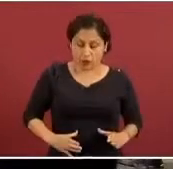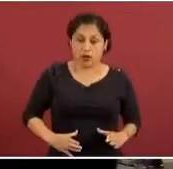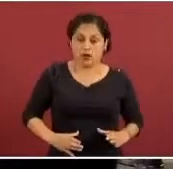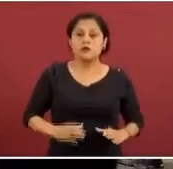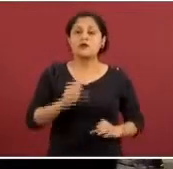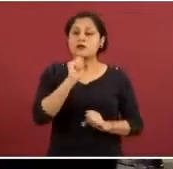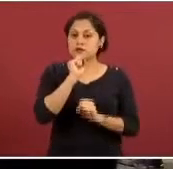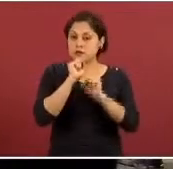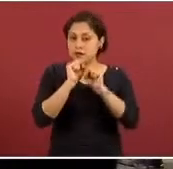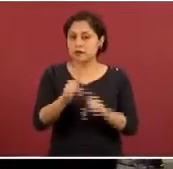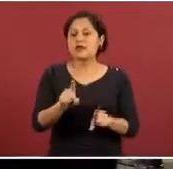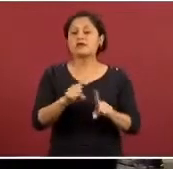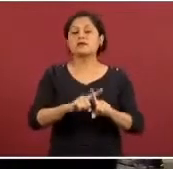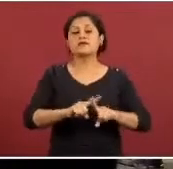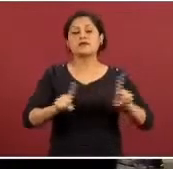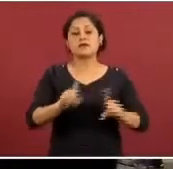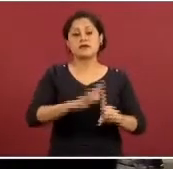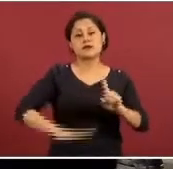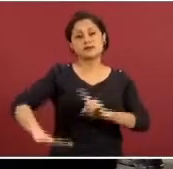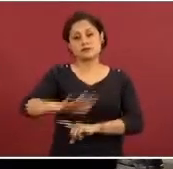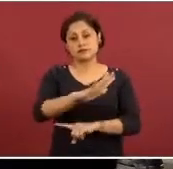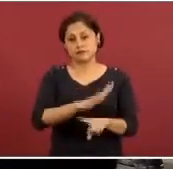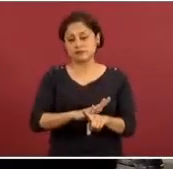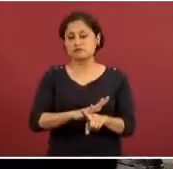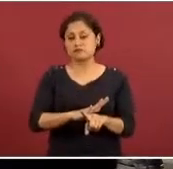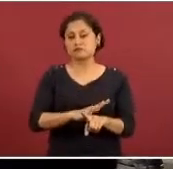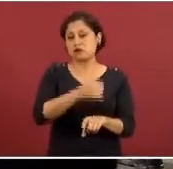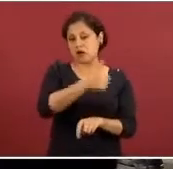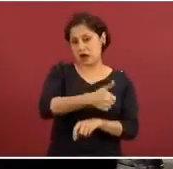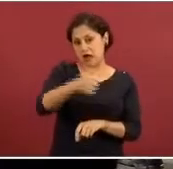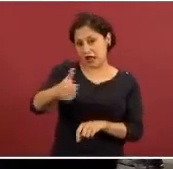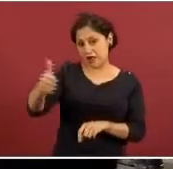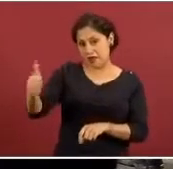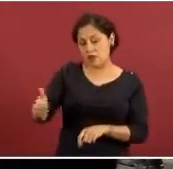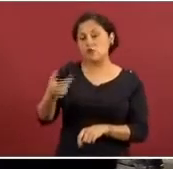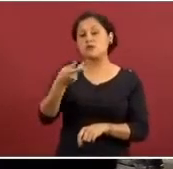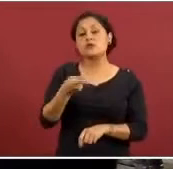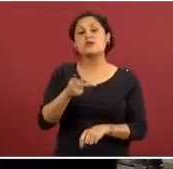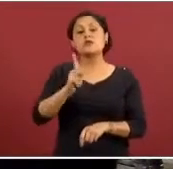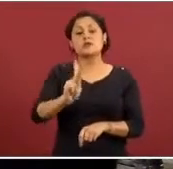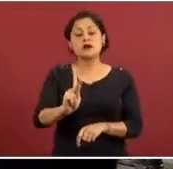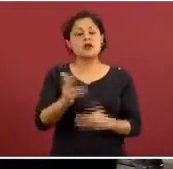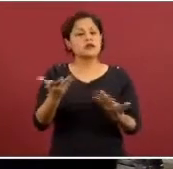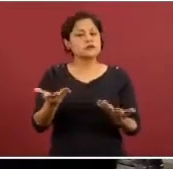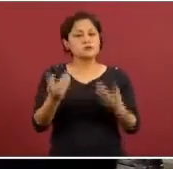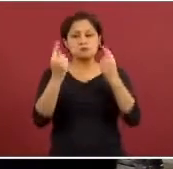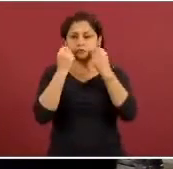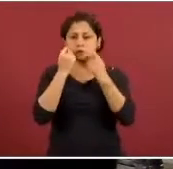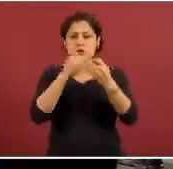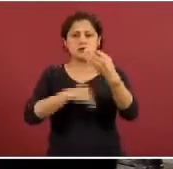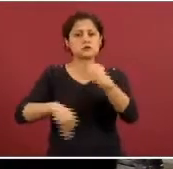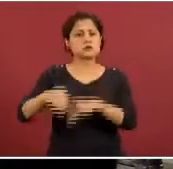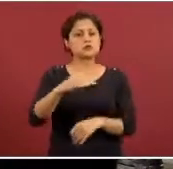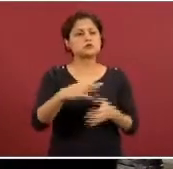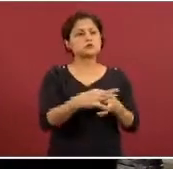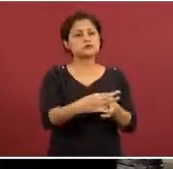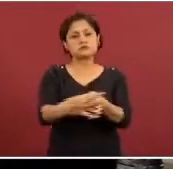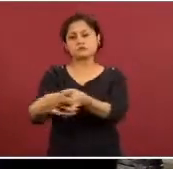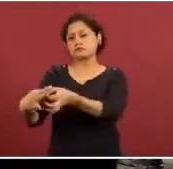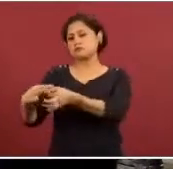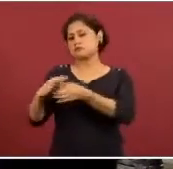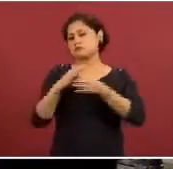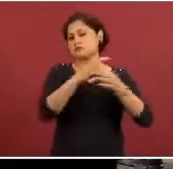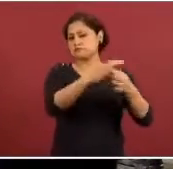socialmente, pero facilitemos que todos en esta desigualdad contribuyamos de una forma solidaria como nos